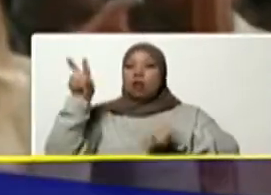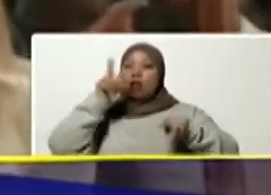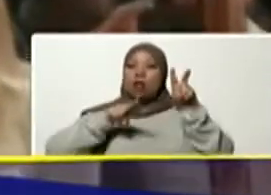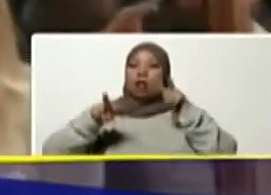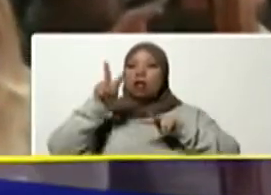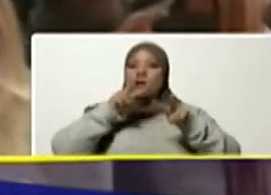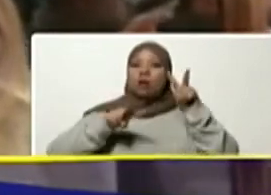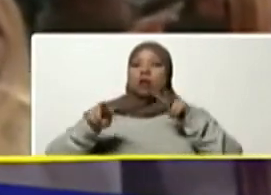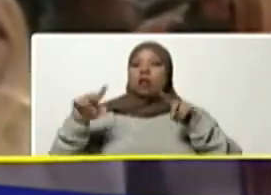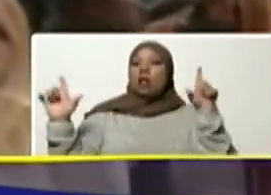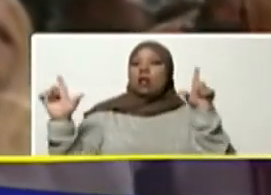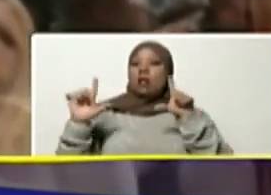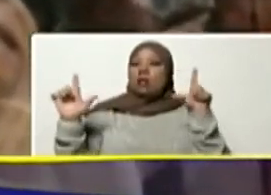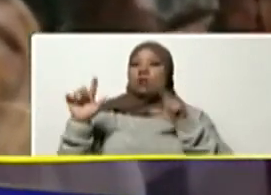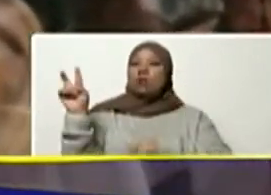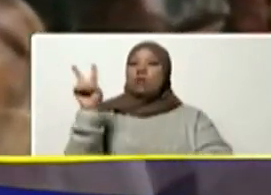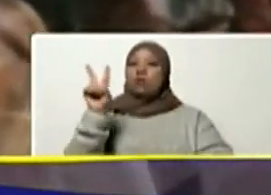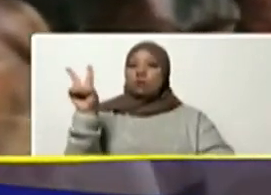la televisión venezolana.